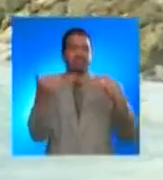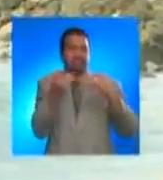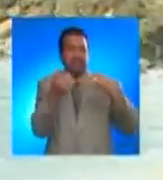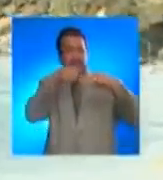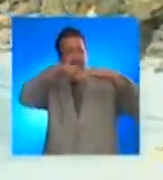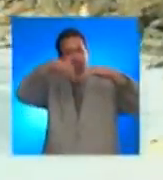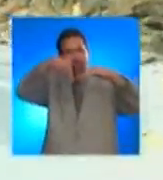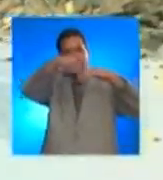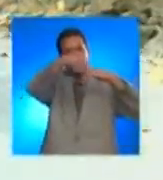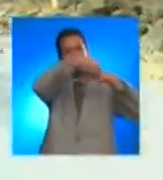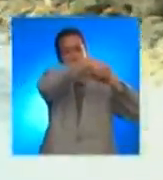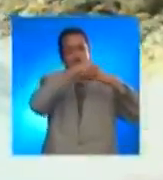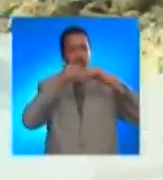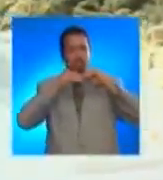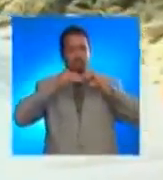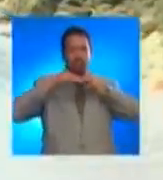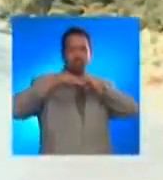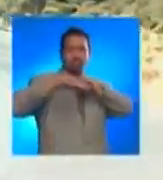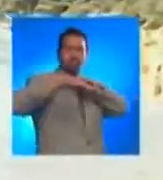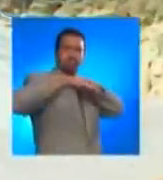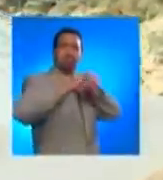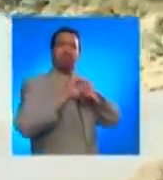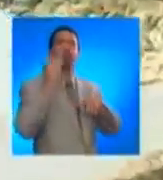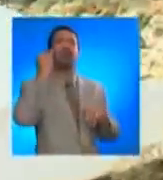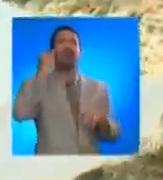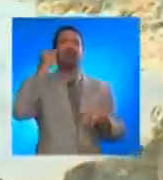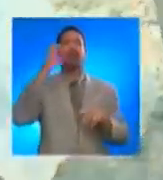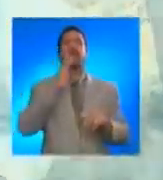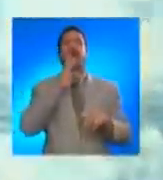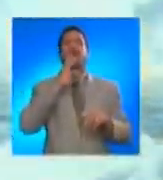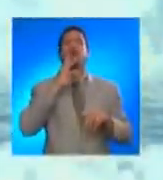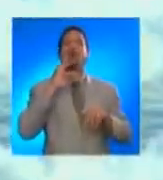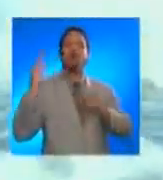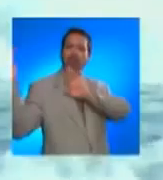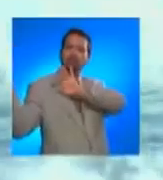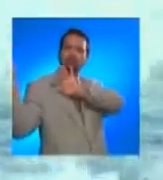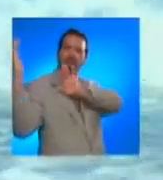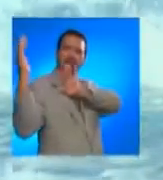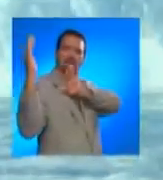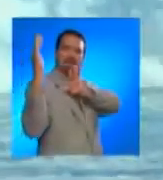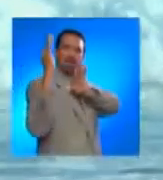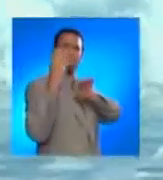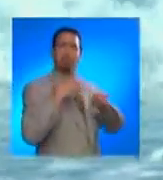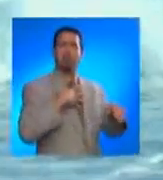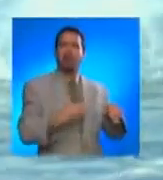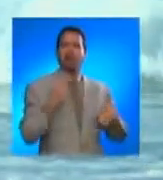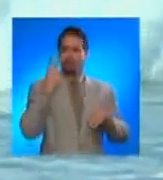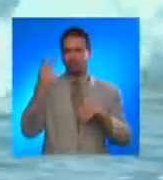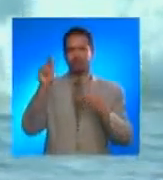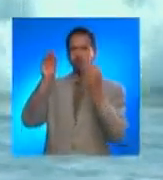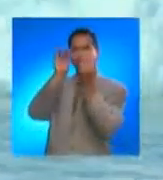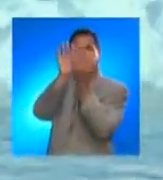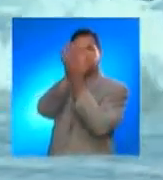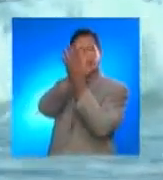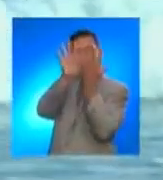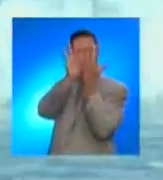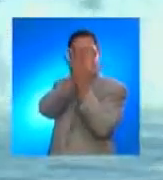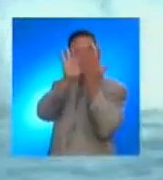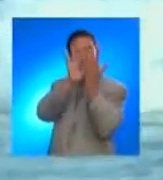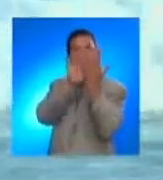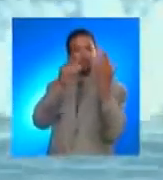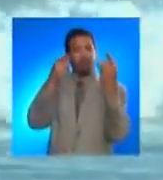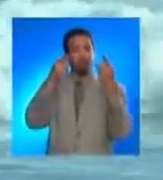huracán de categoría 5, el más intenso que existe. Hay tsunamis en los que las olas no rompen como las olas normales del mar en